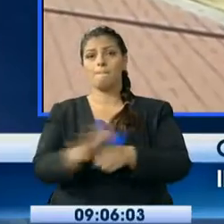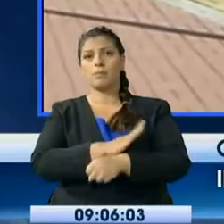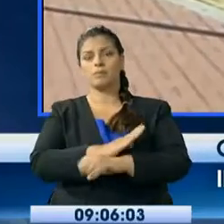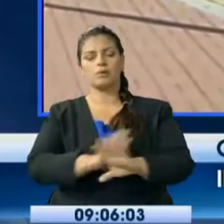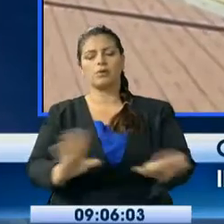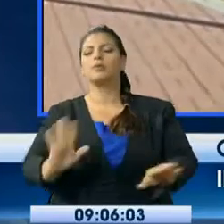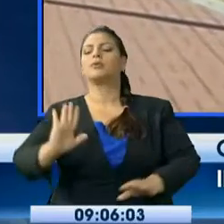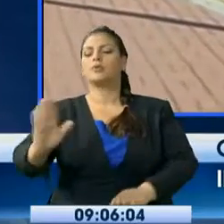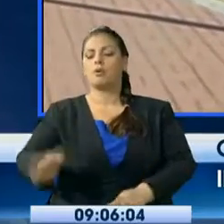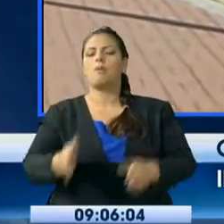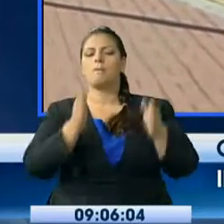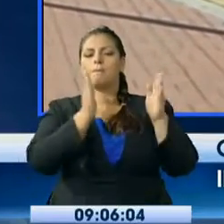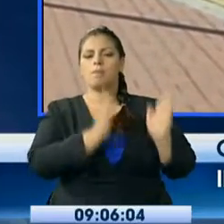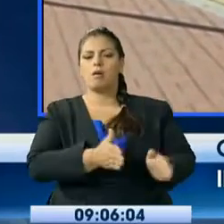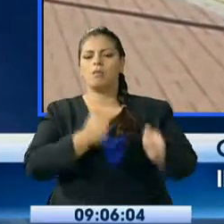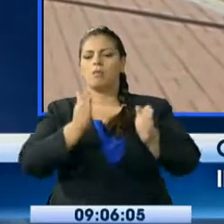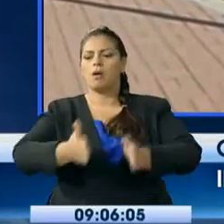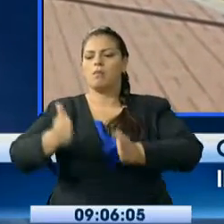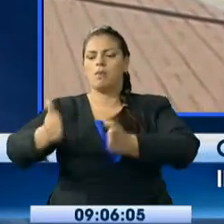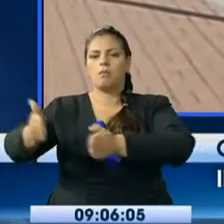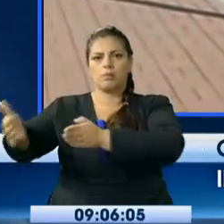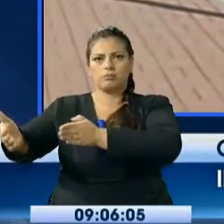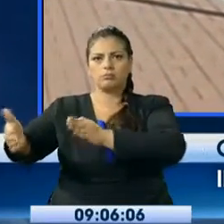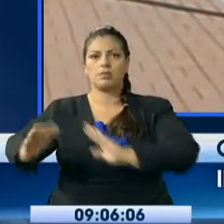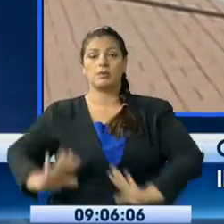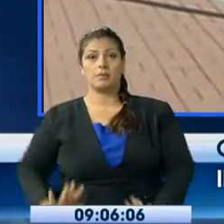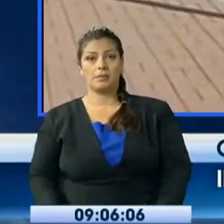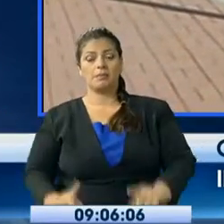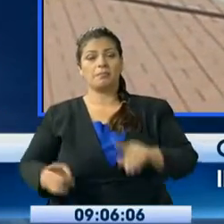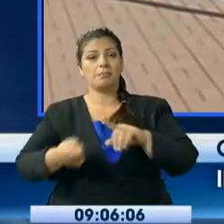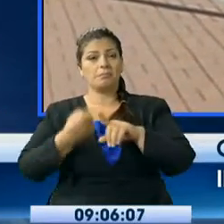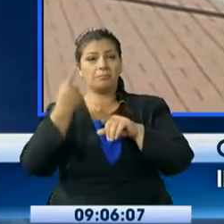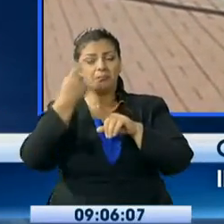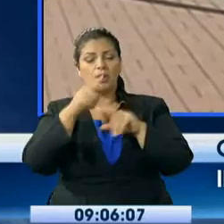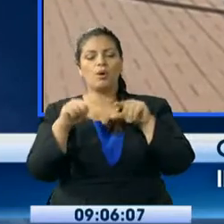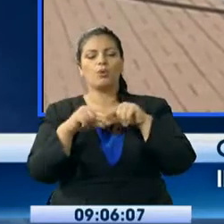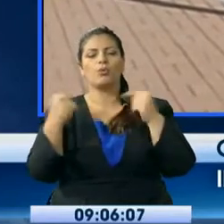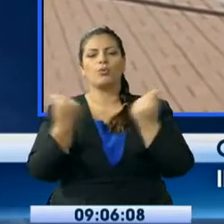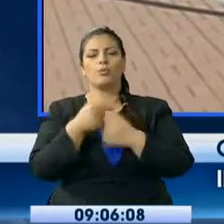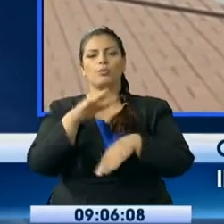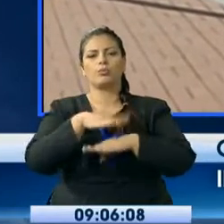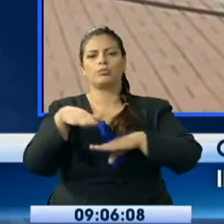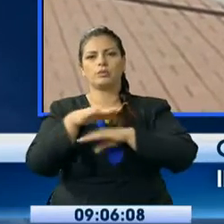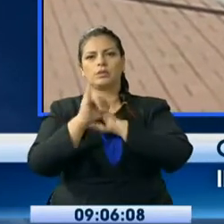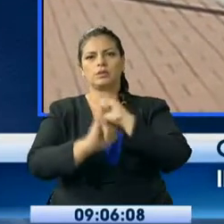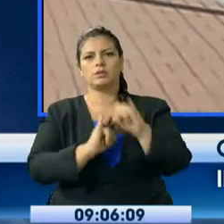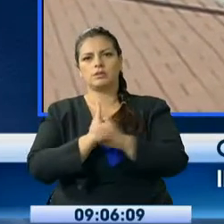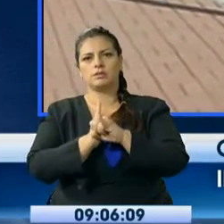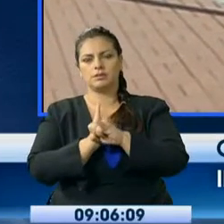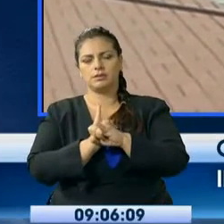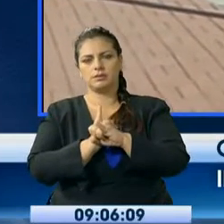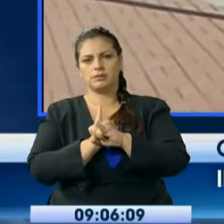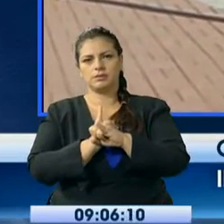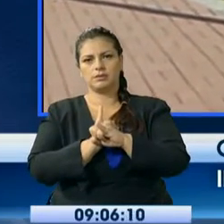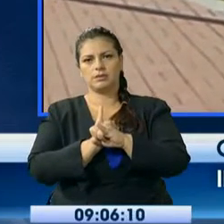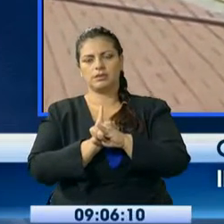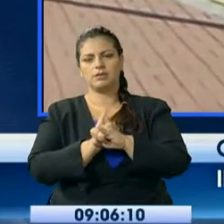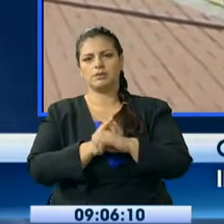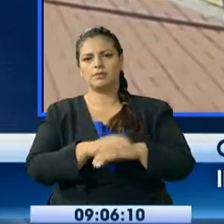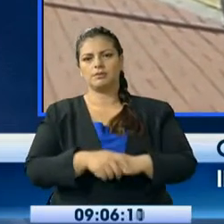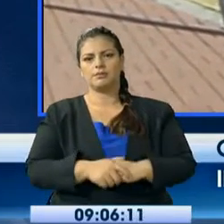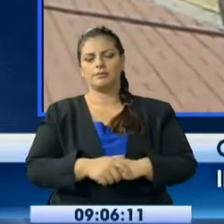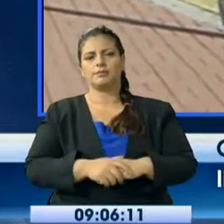ingresar. Ya. Correcto. Hasta el 6 de mayo que ya ingresan ya todos. ahí van progresivamente llegando de acuerdo a